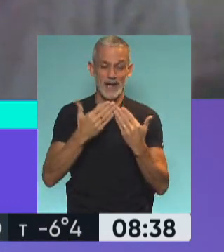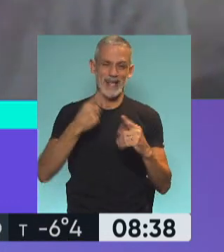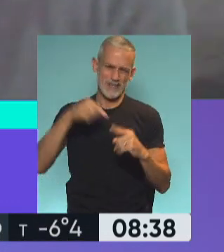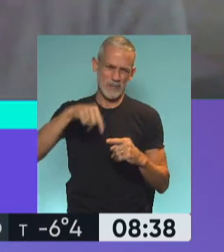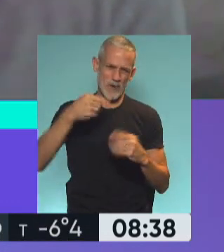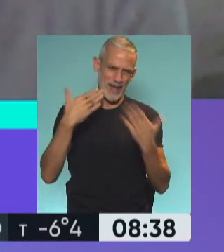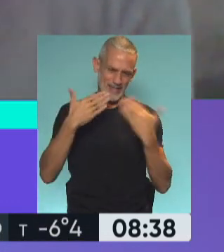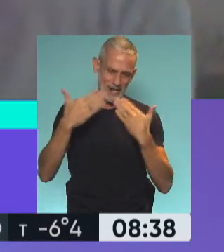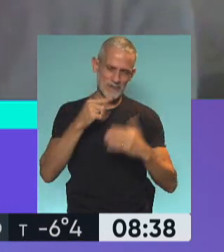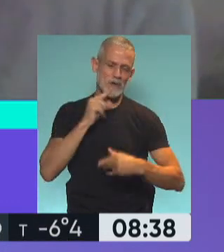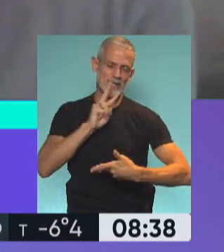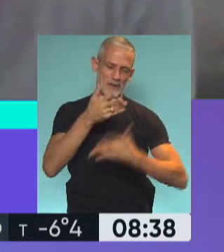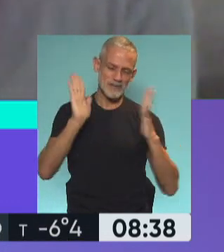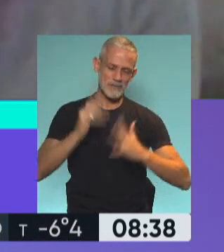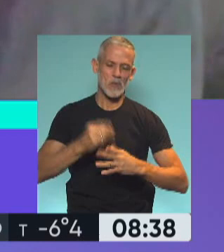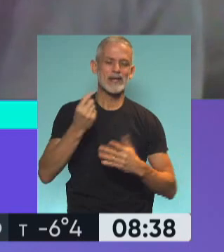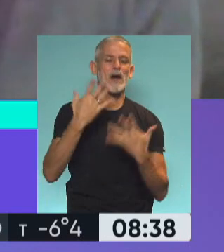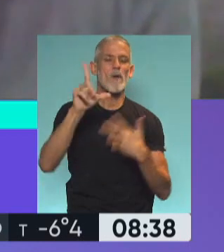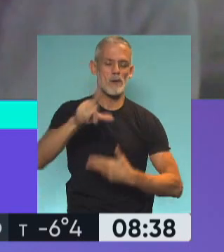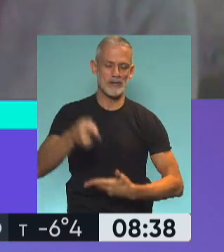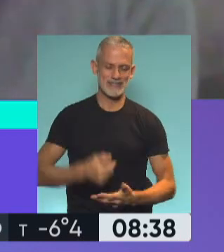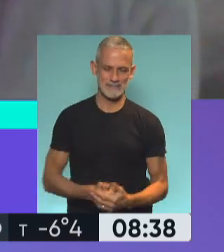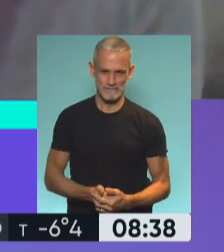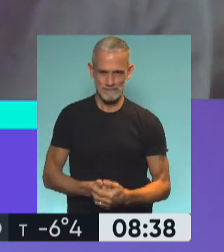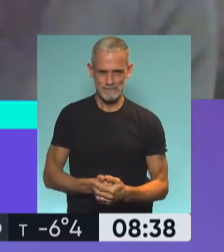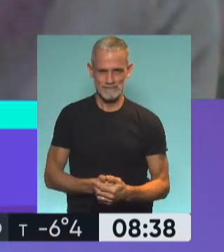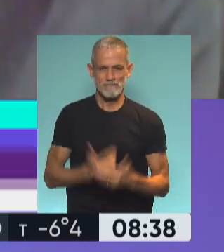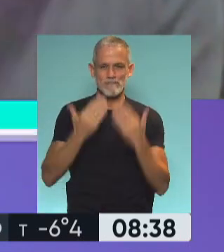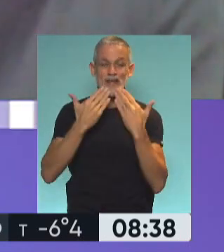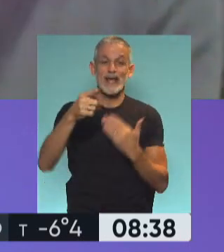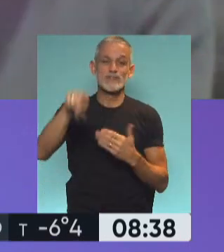esta entrevista con la televisión pública. Que tenga un buen lunes. Gracias, igualmente.